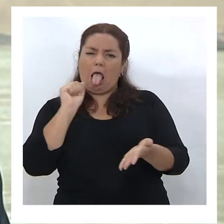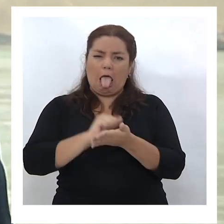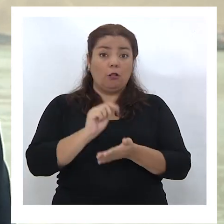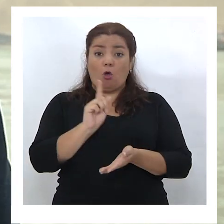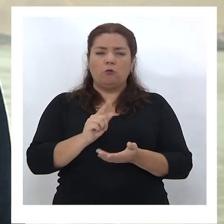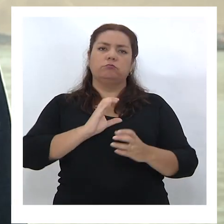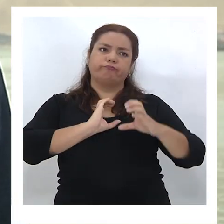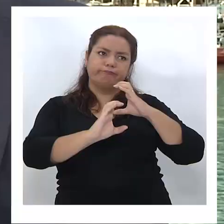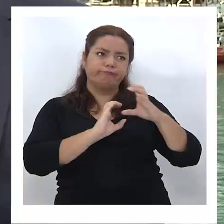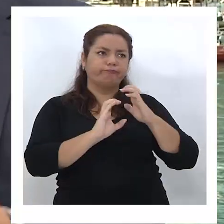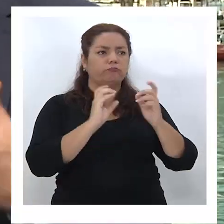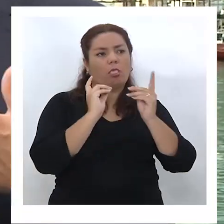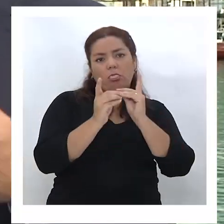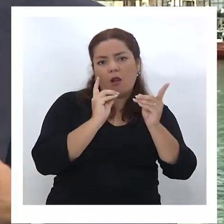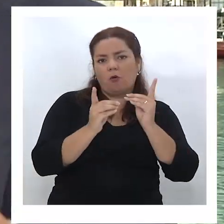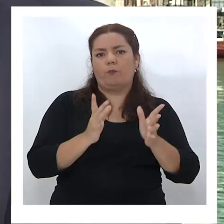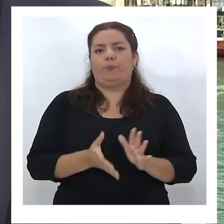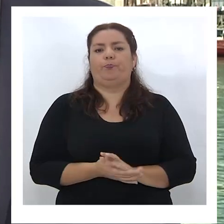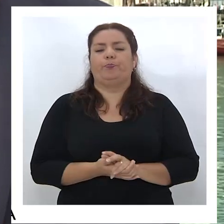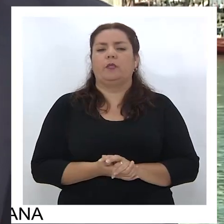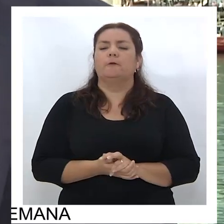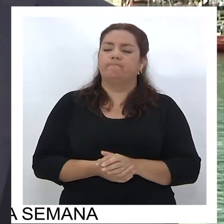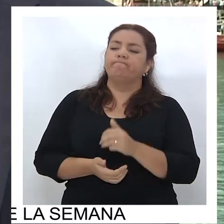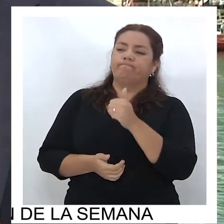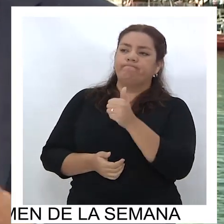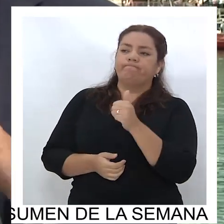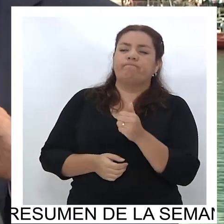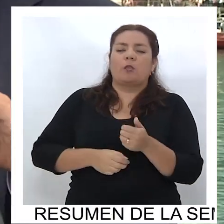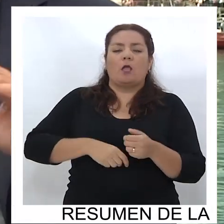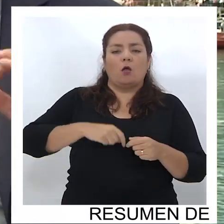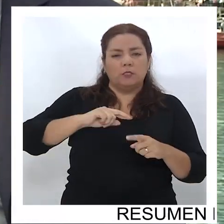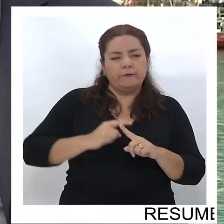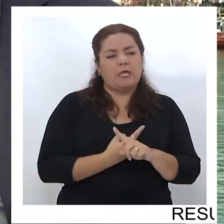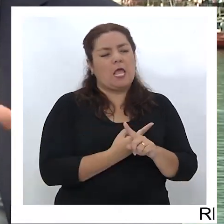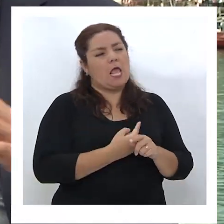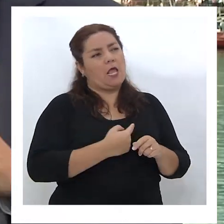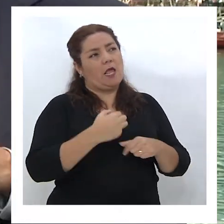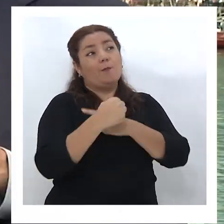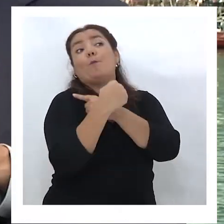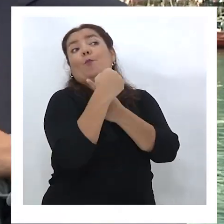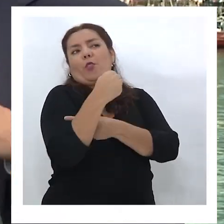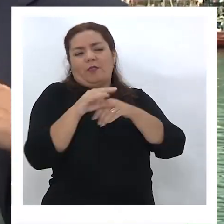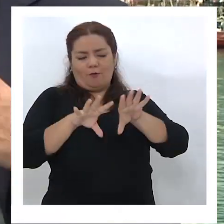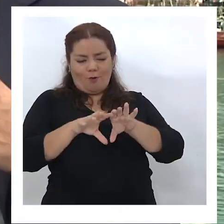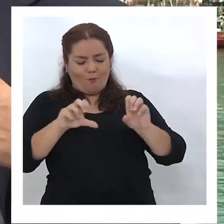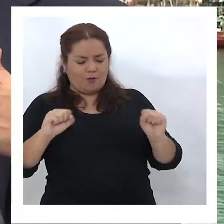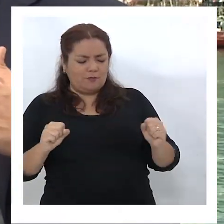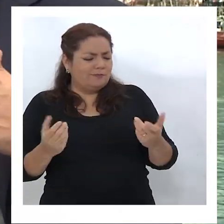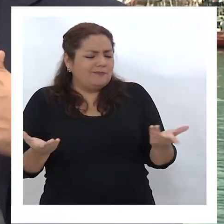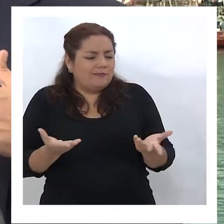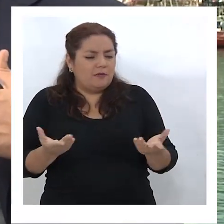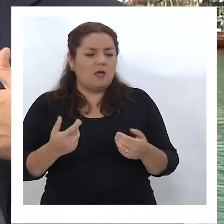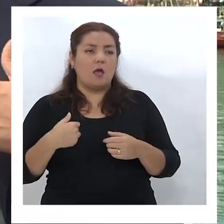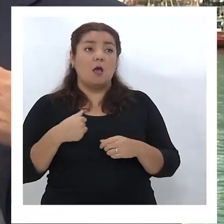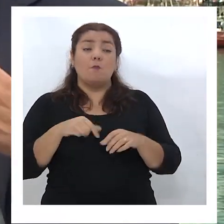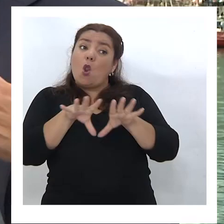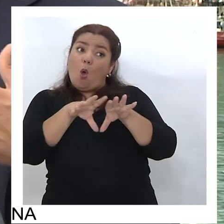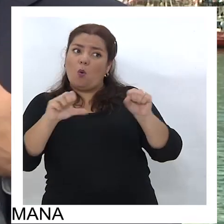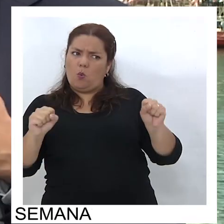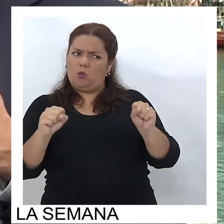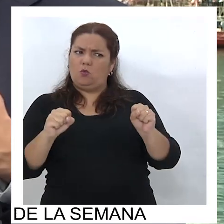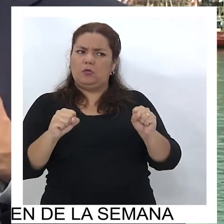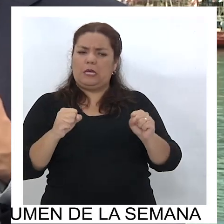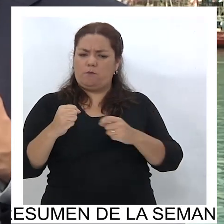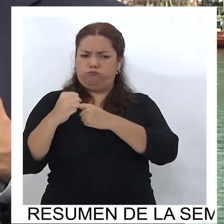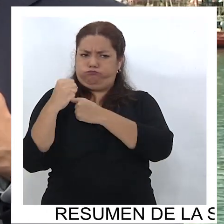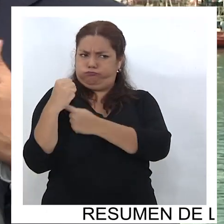Sí, efectivamente, mira, el eslogan de la institución que dirijo de la agencia es el poder de los acuerdos, porque de verdad los acuerdos tienen un poder muy potente,